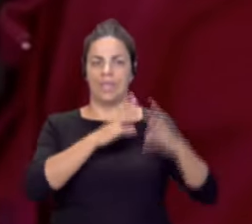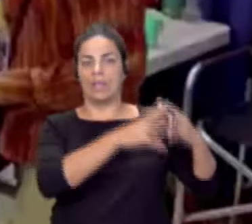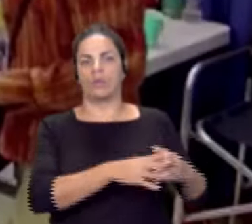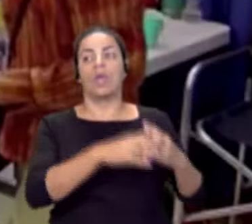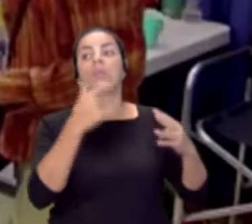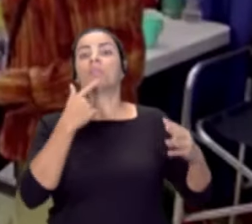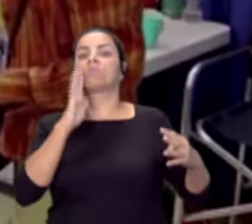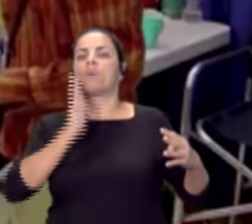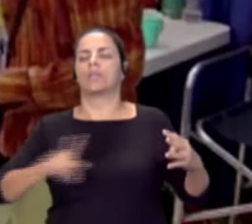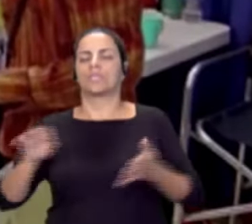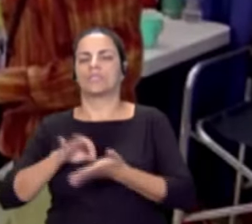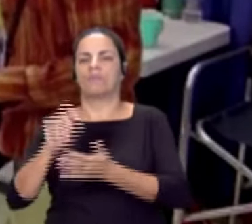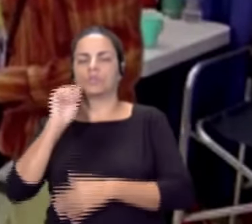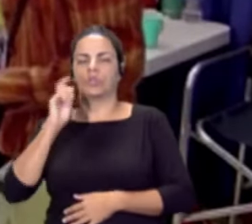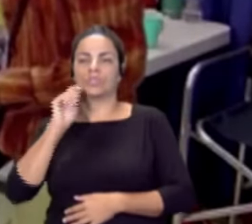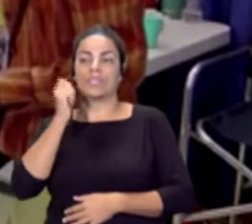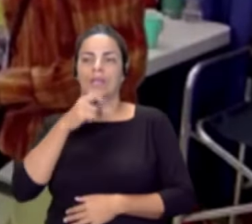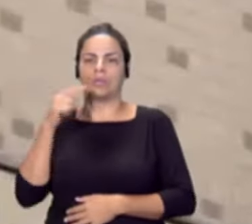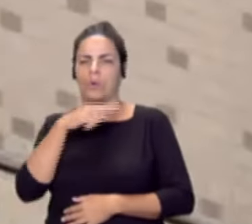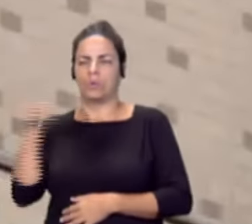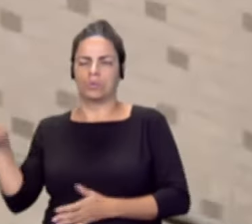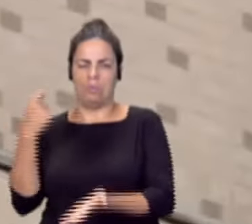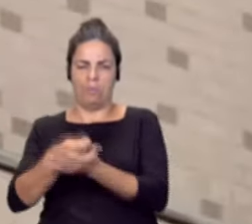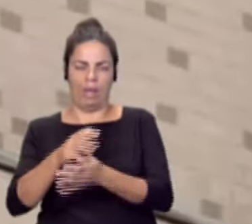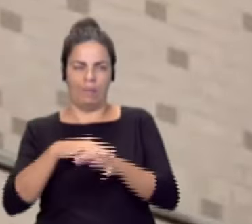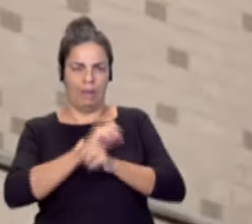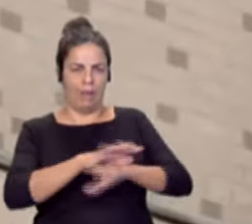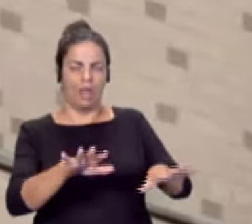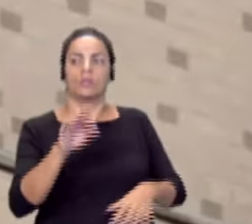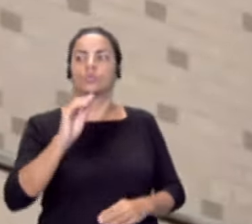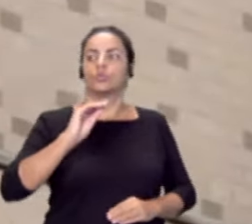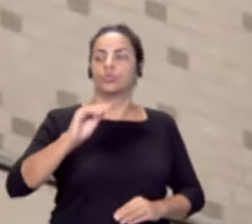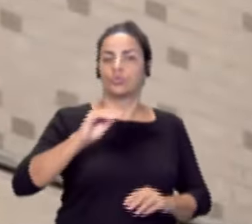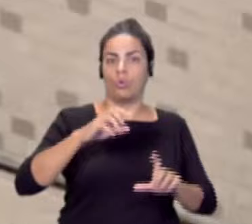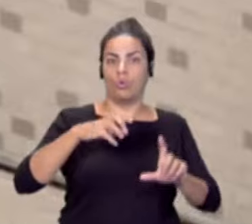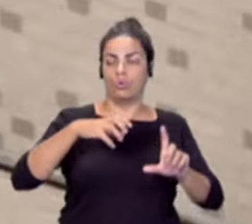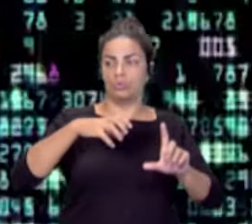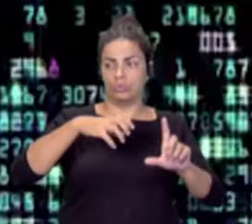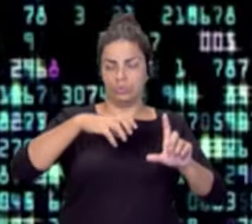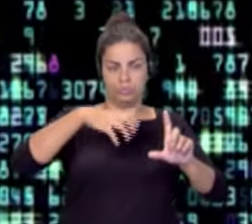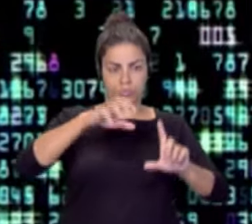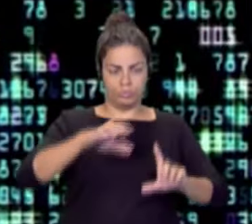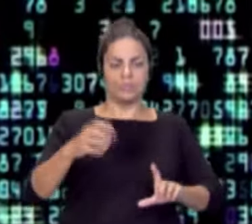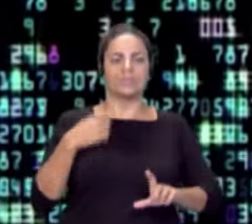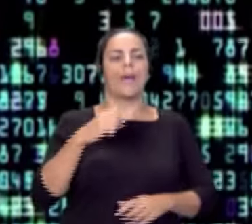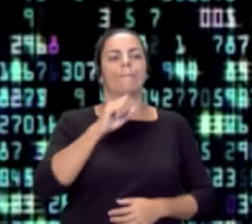rusos. Sus reproducciones alcanzan los 64 millones de visualizaciones.